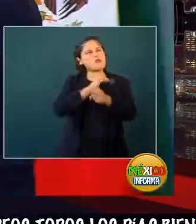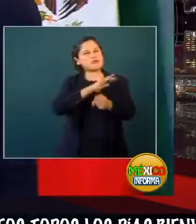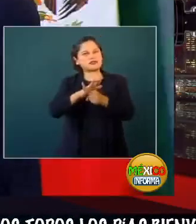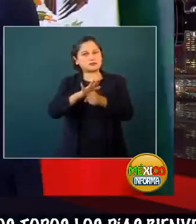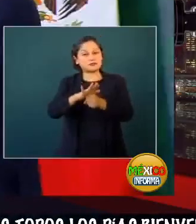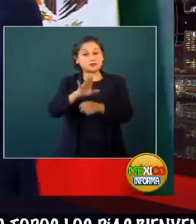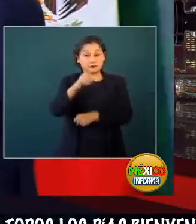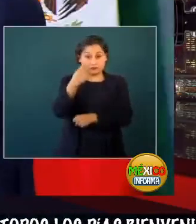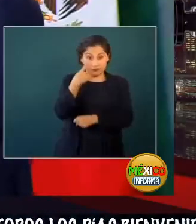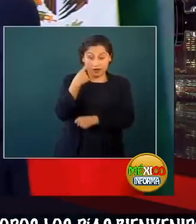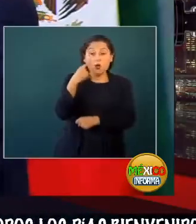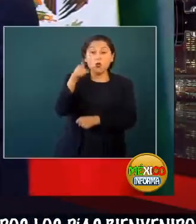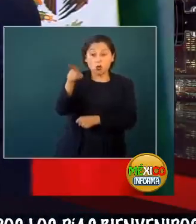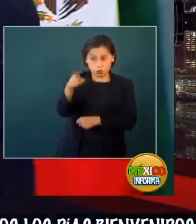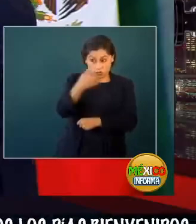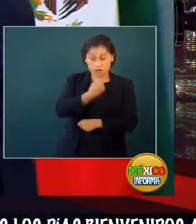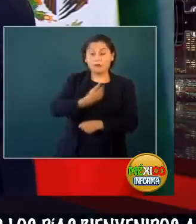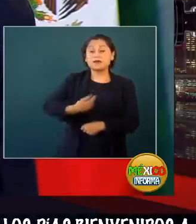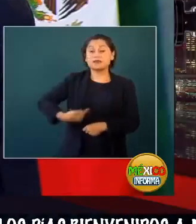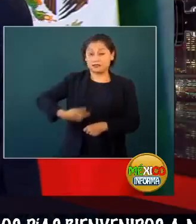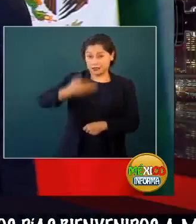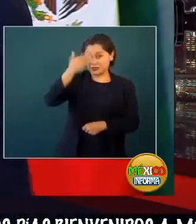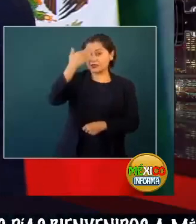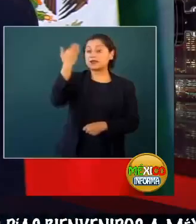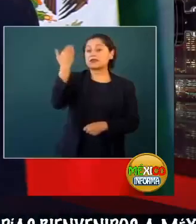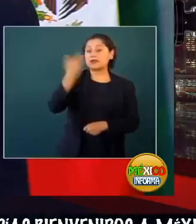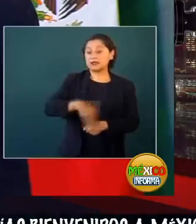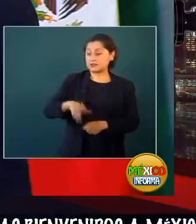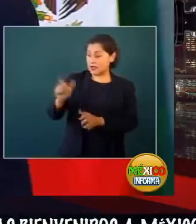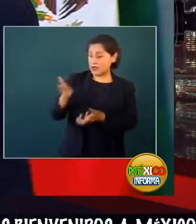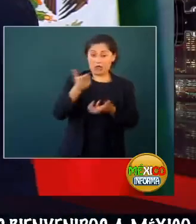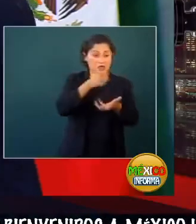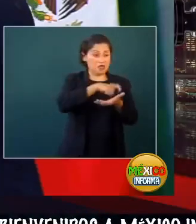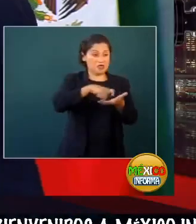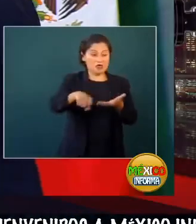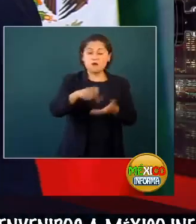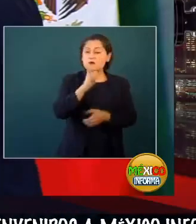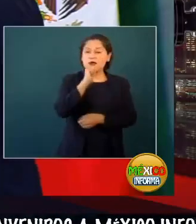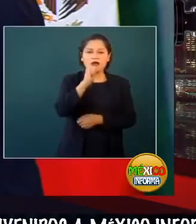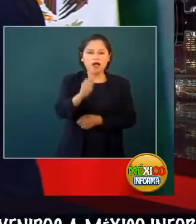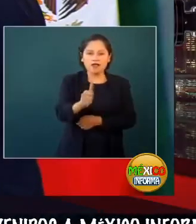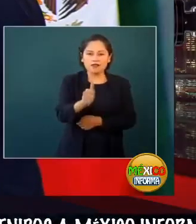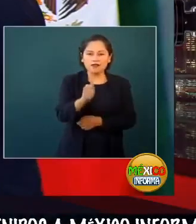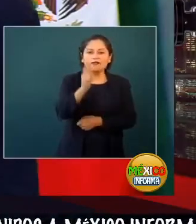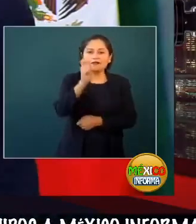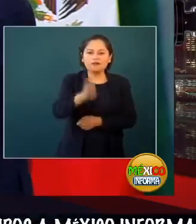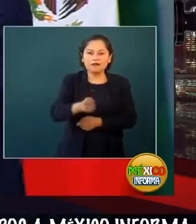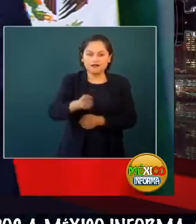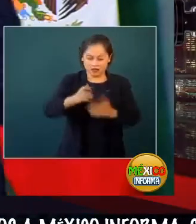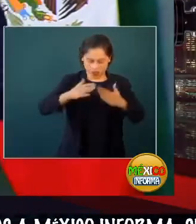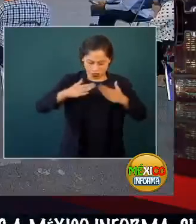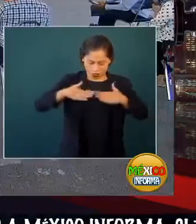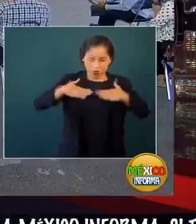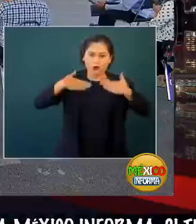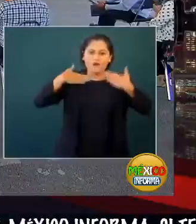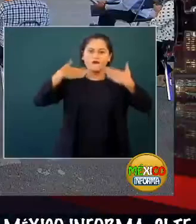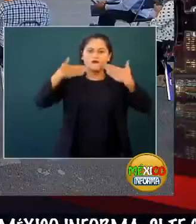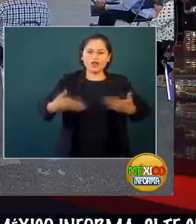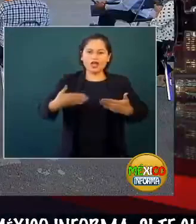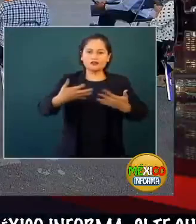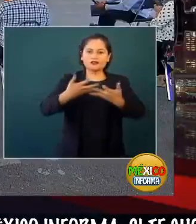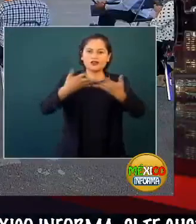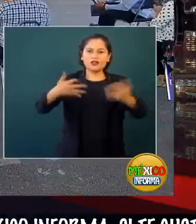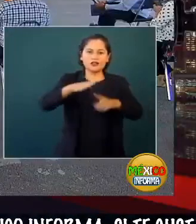que usted mejor que nadie sabe que no se compra con ningún dinero en el mundo que es la confianza la confianza en esta tierra